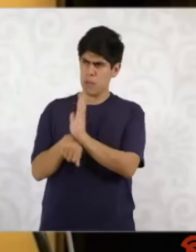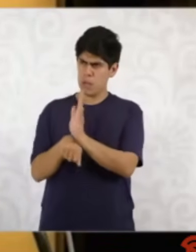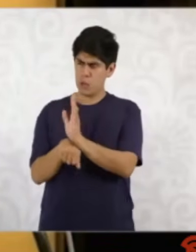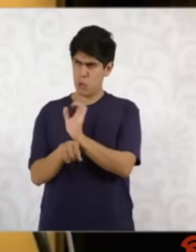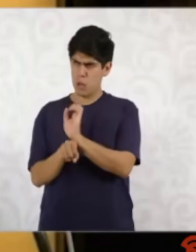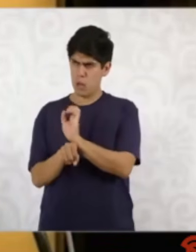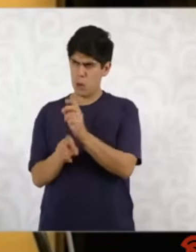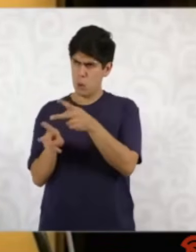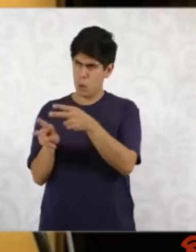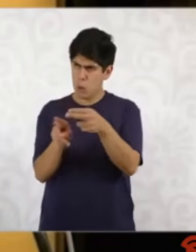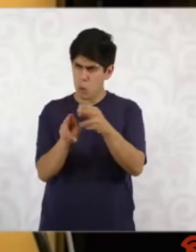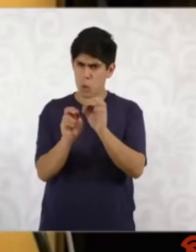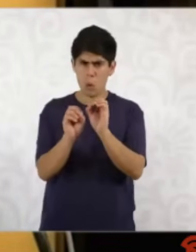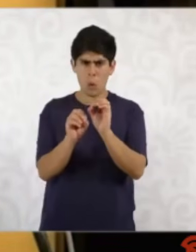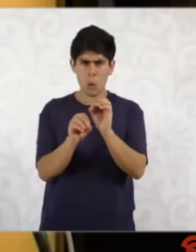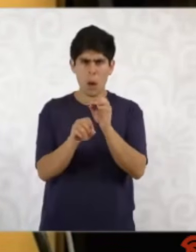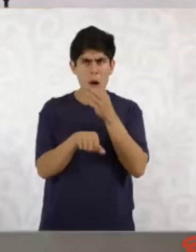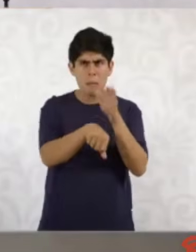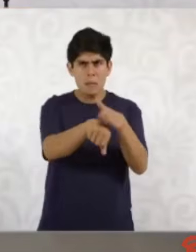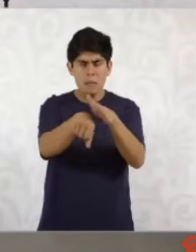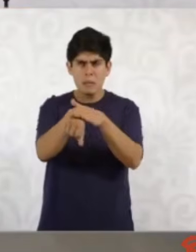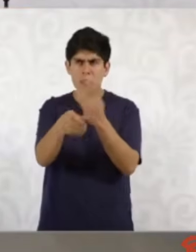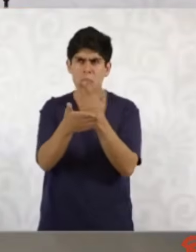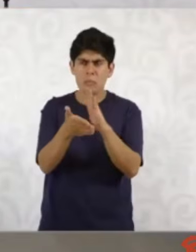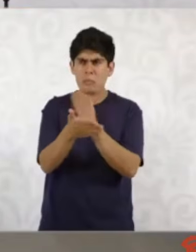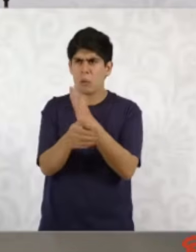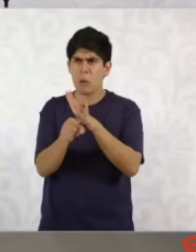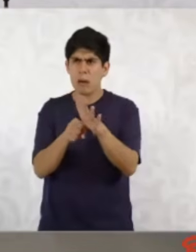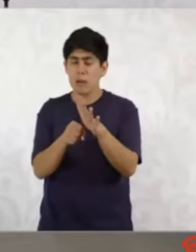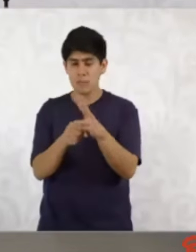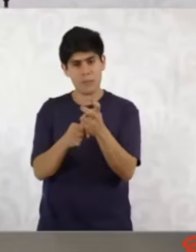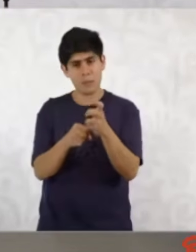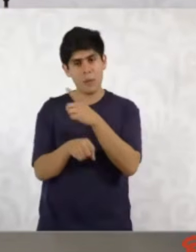tienes que poner claramente la leyenda de publicidad durante todo el año.